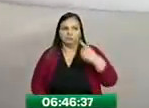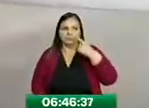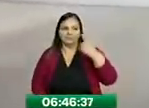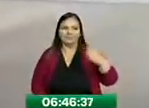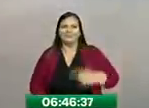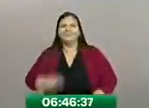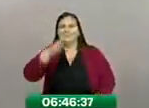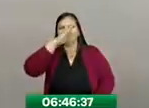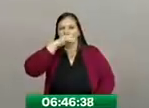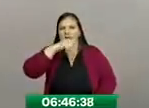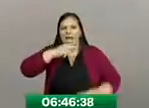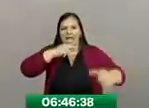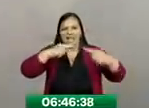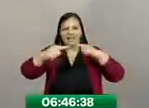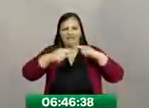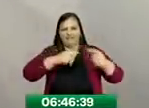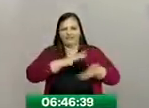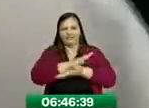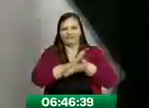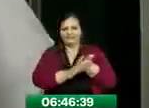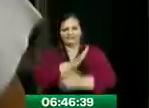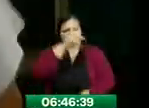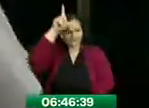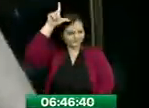Lalama encabezando este operativo de control,